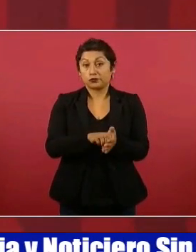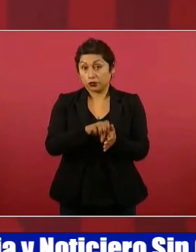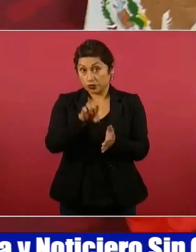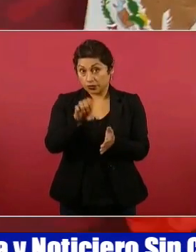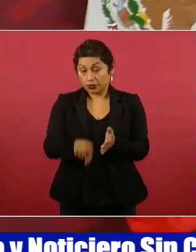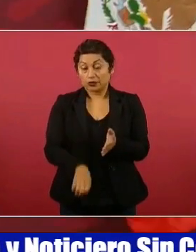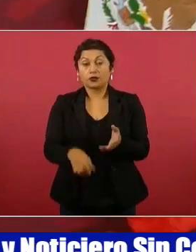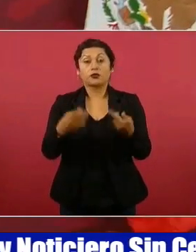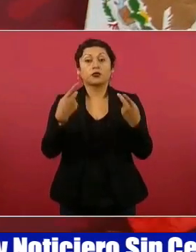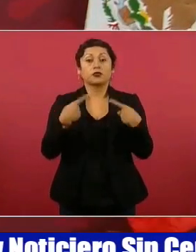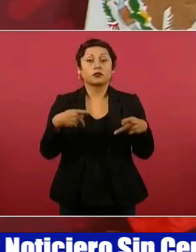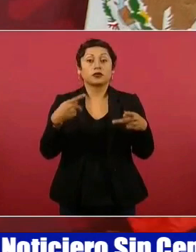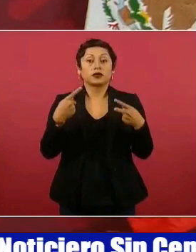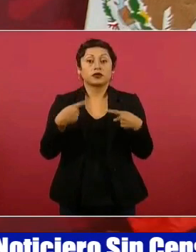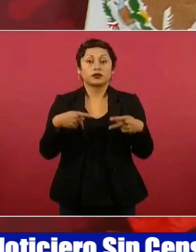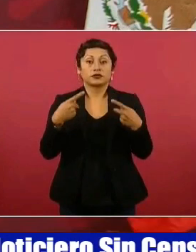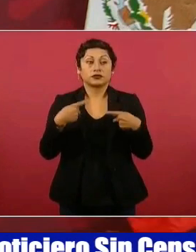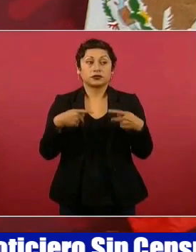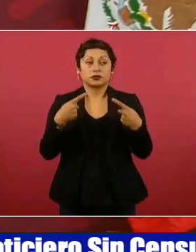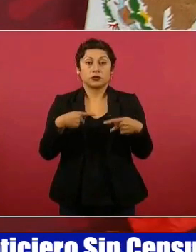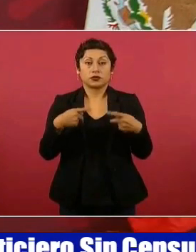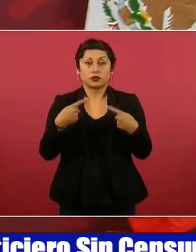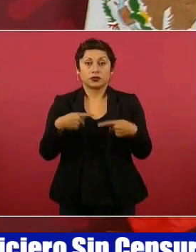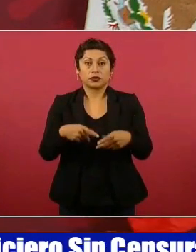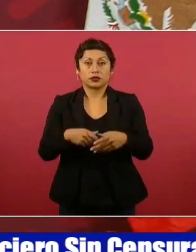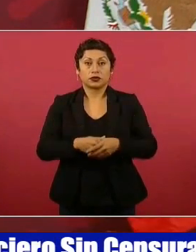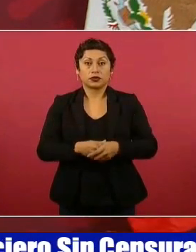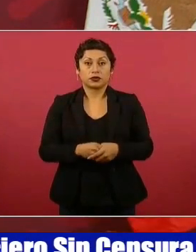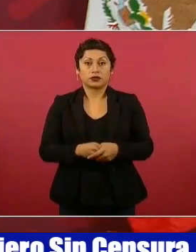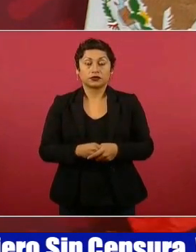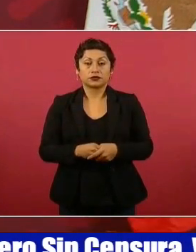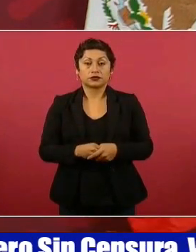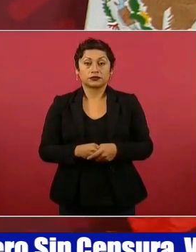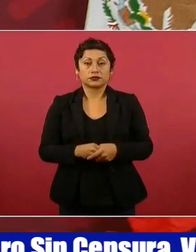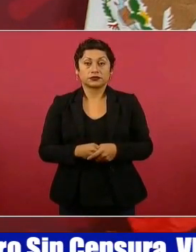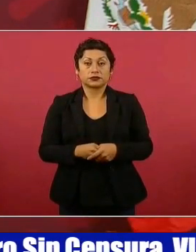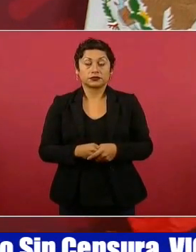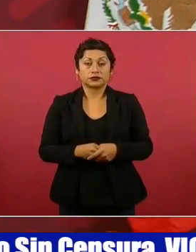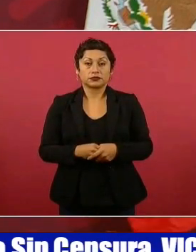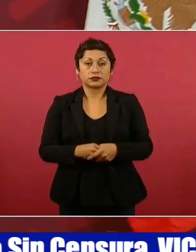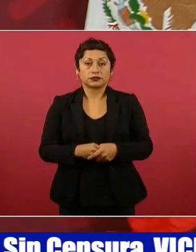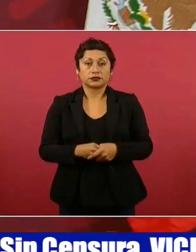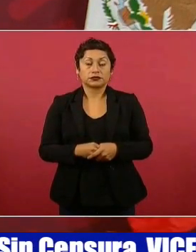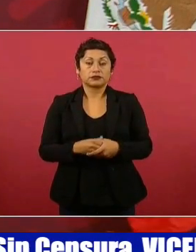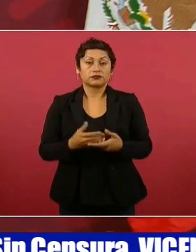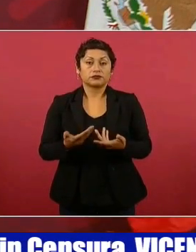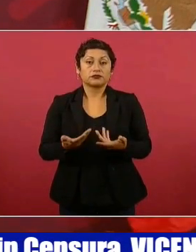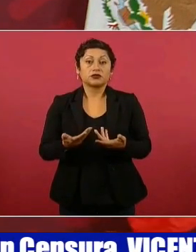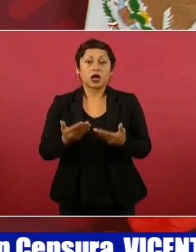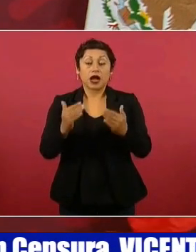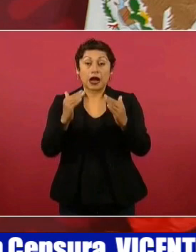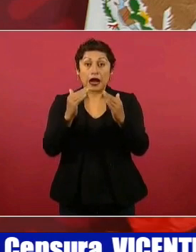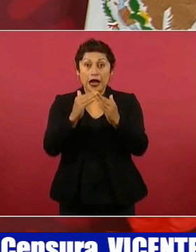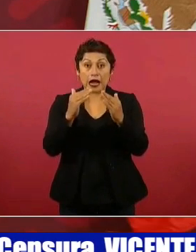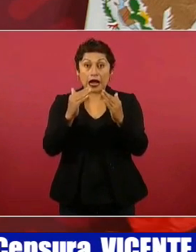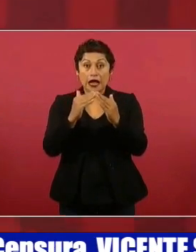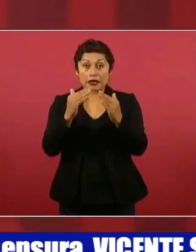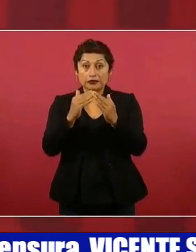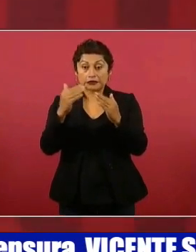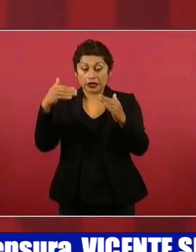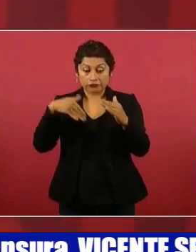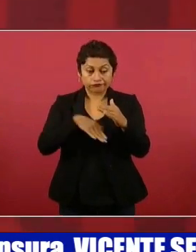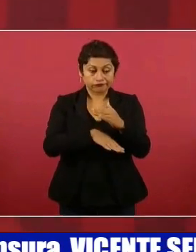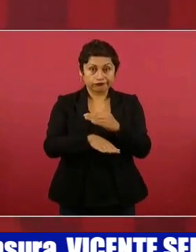simpatizan auténticamente con el gobierno actual y otros más bien han encontrado en esta simpatía una manera de captar mayores audiencias y monetizar